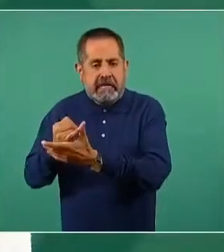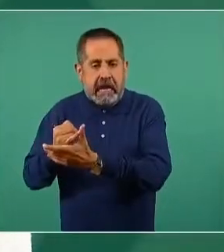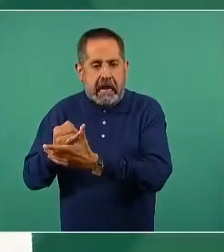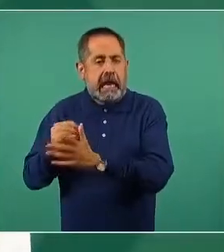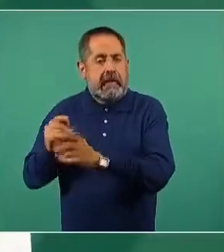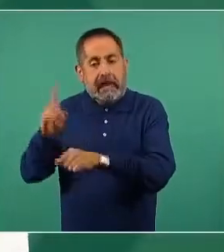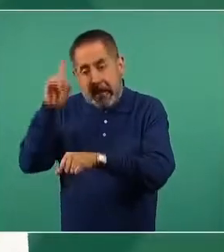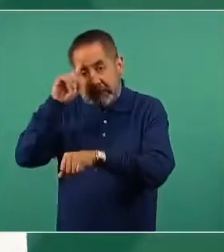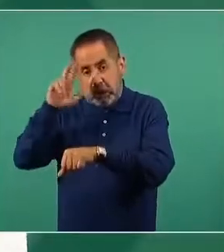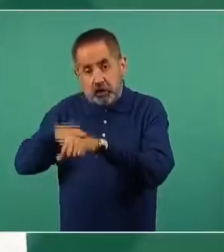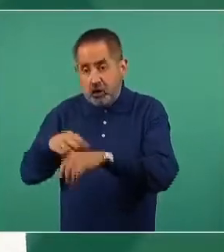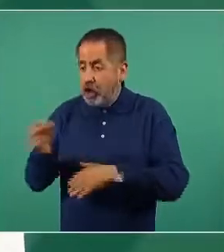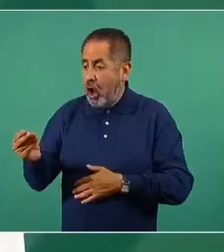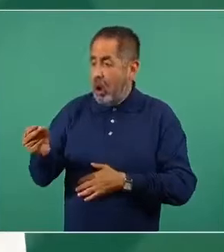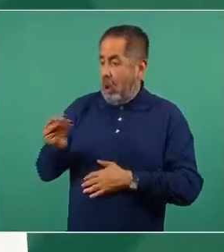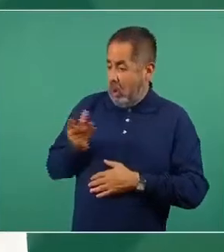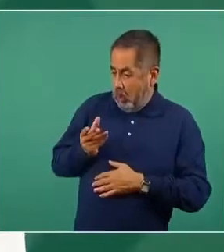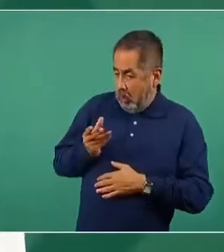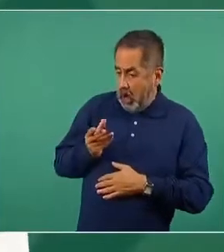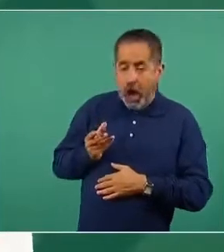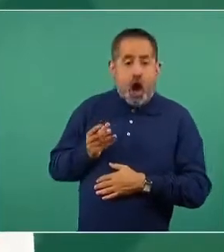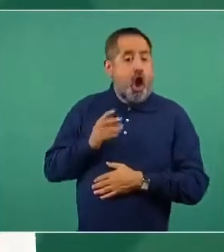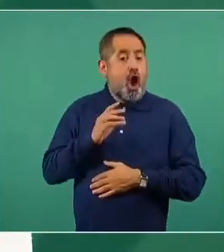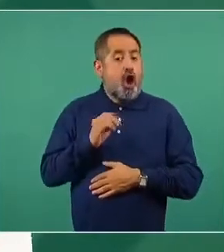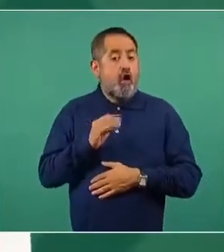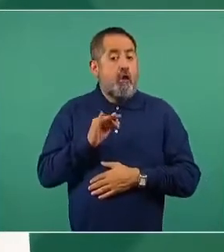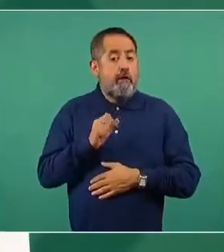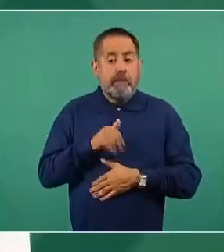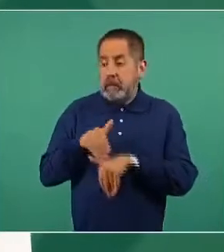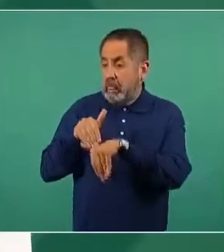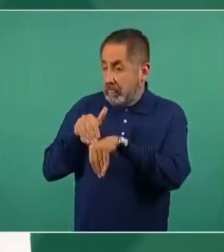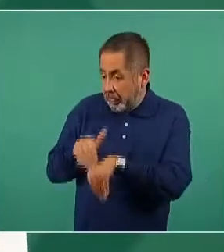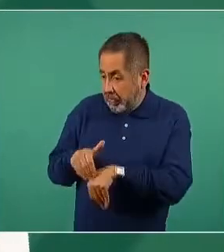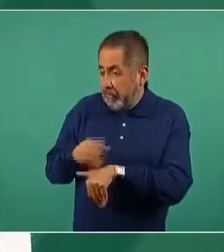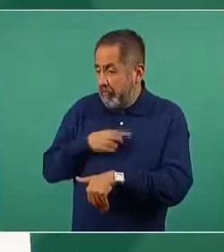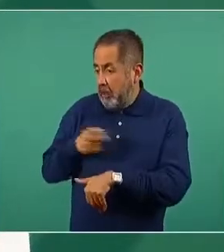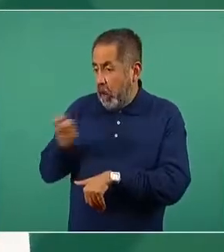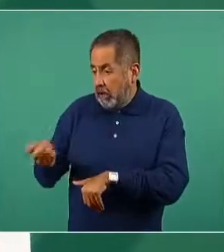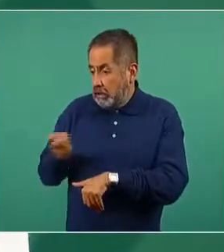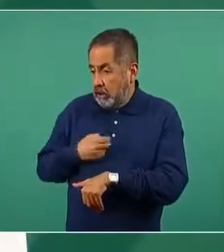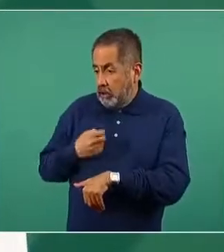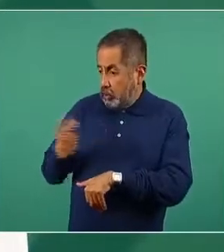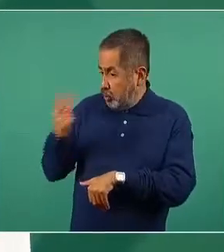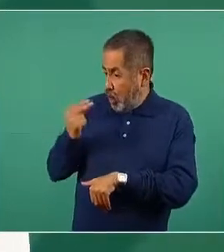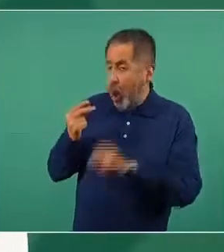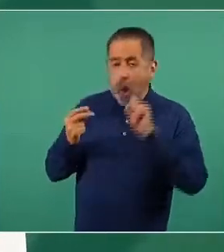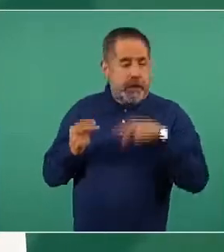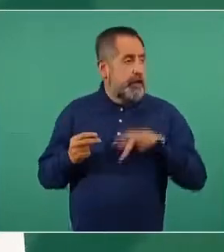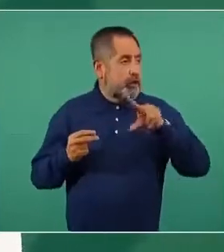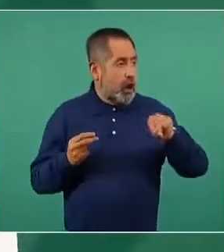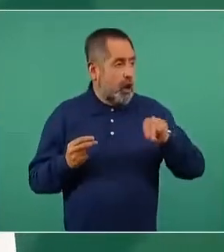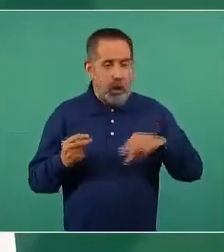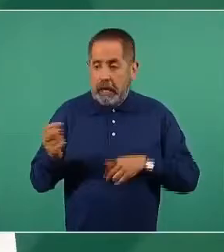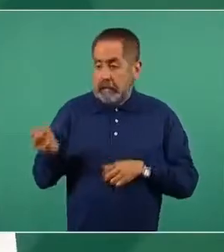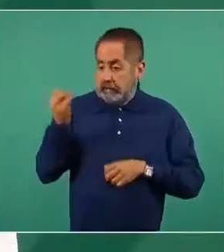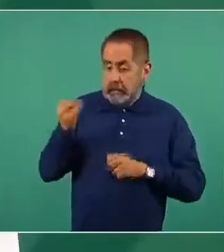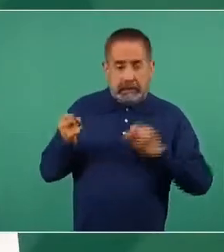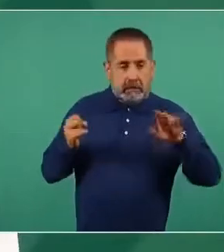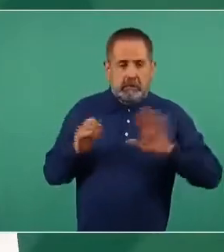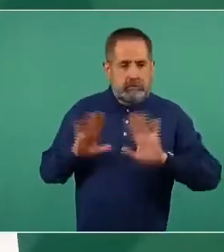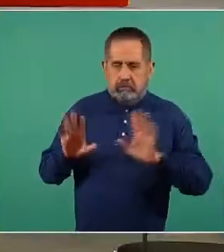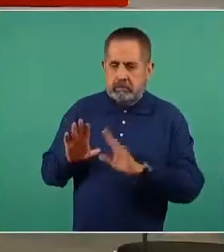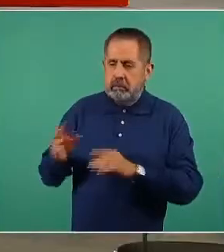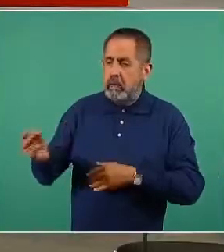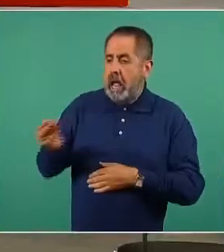esa y no tiene una obligatoriedad COFEPRIS de recibir la recomendación como una instrucción. De otra